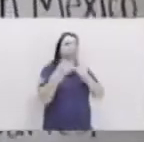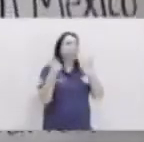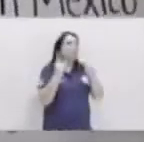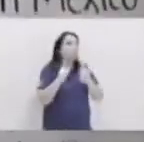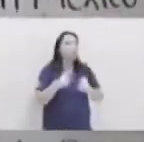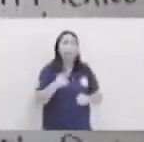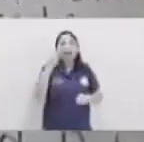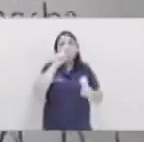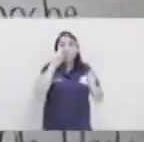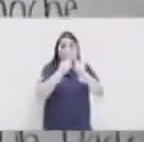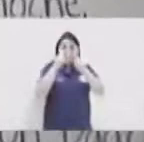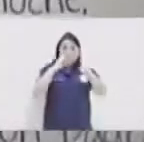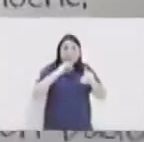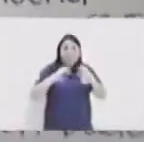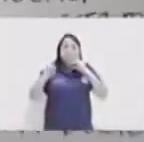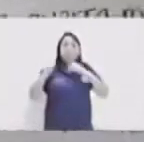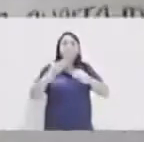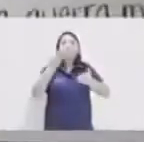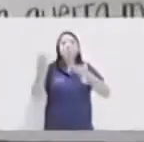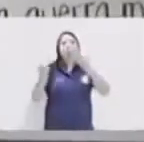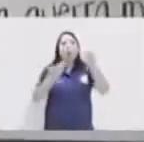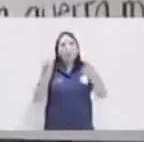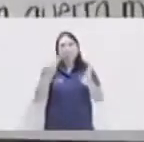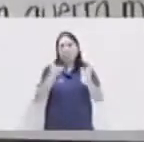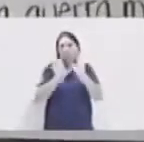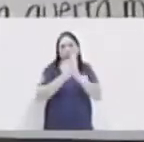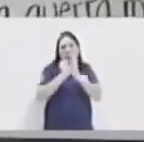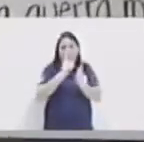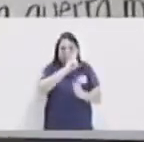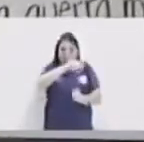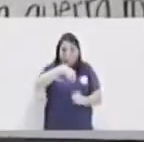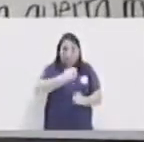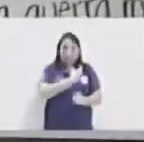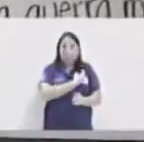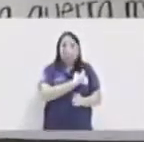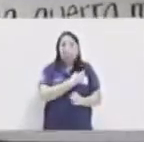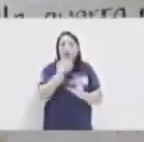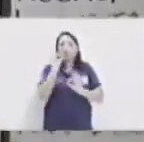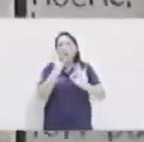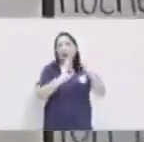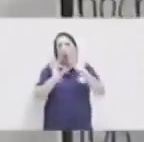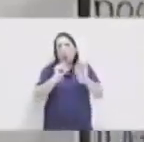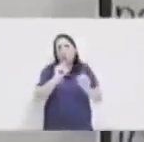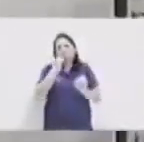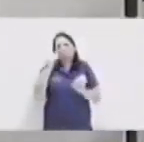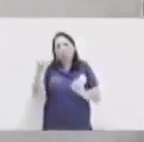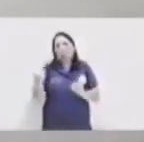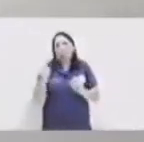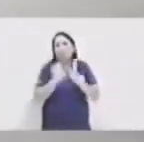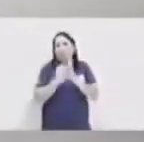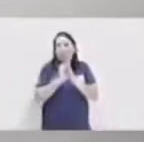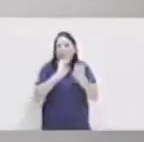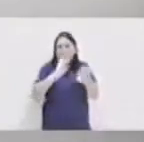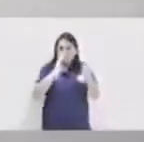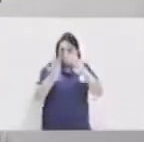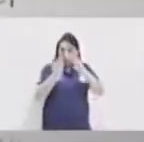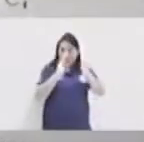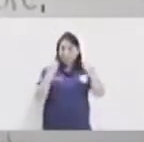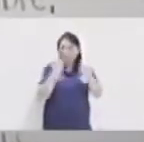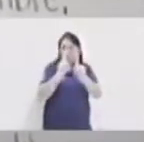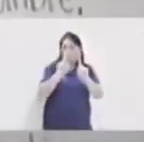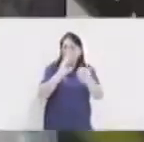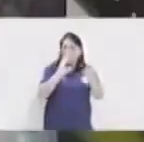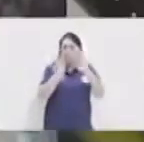tal vez de literatura española, europea, ¿ves que se parecen algo o no se parecen tanto a los poemas que regularmente